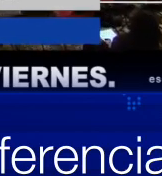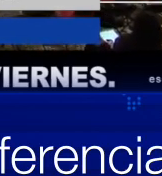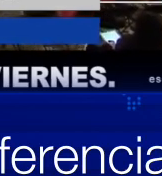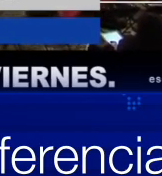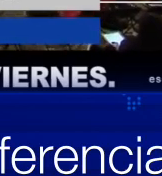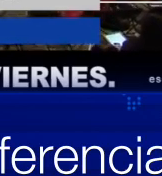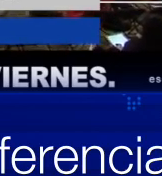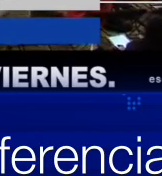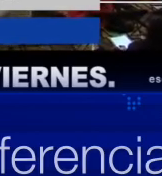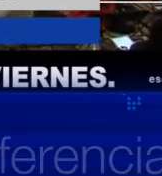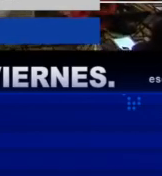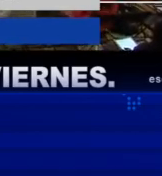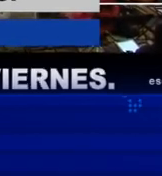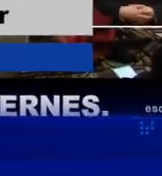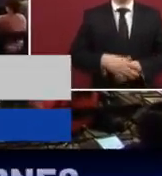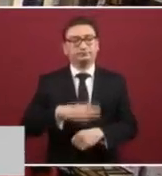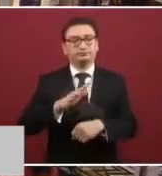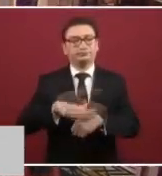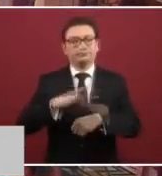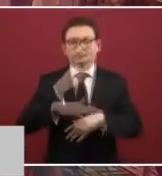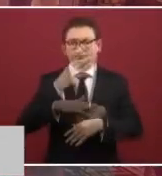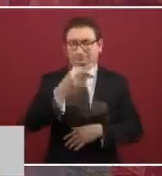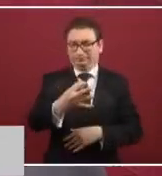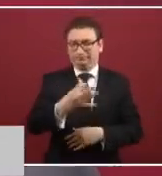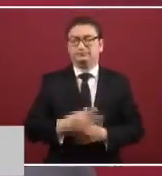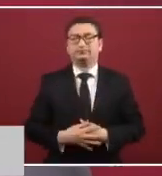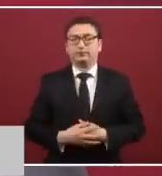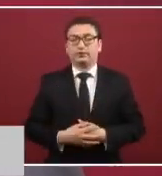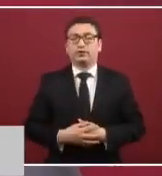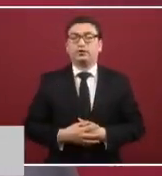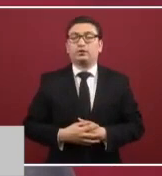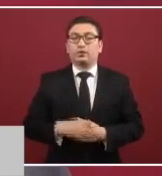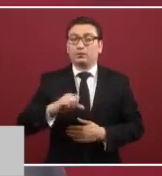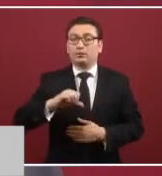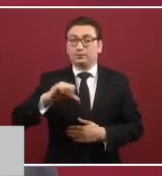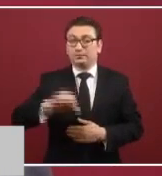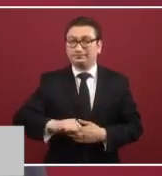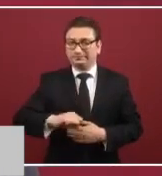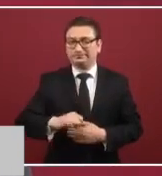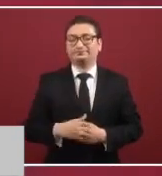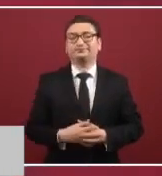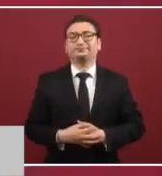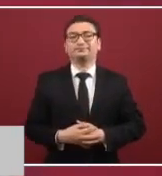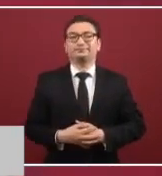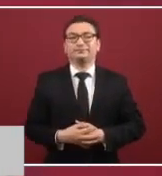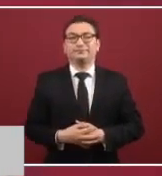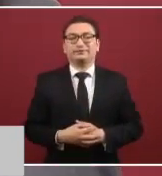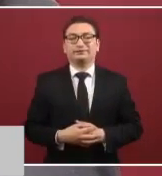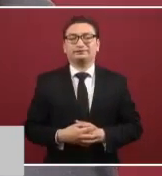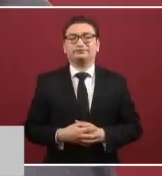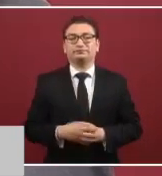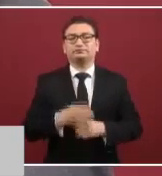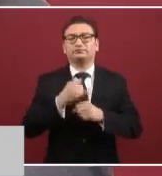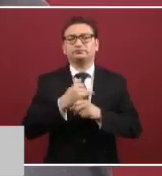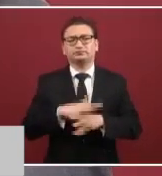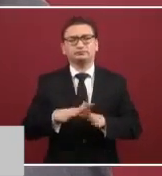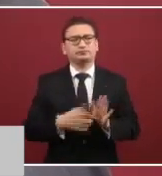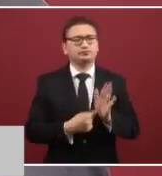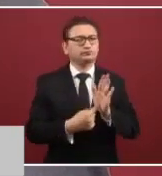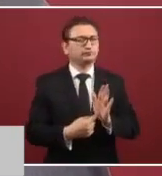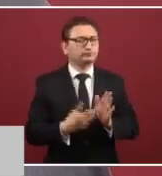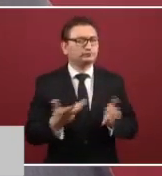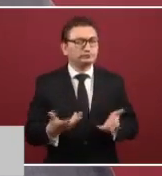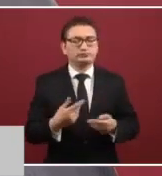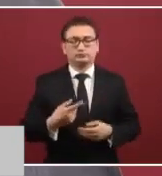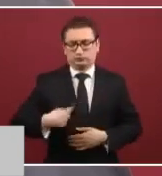les vamos a dar una muy buena noticia. Hoy vamos a informar sobre la decisión que